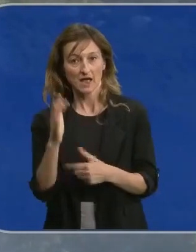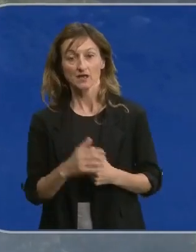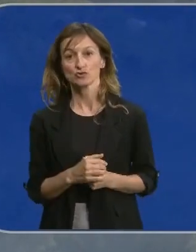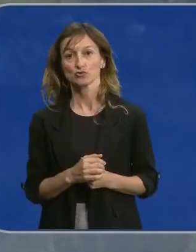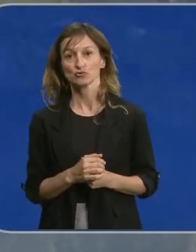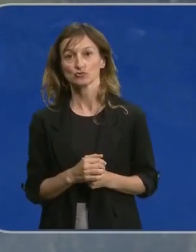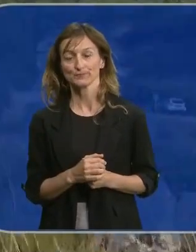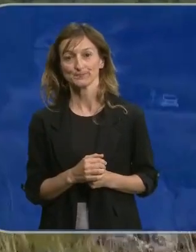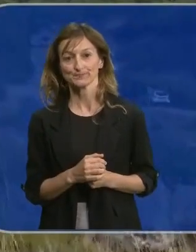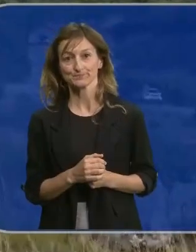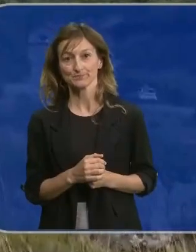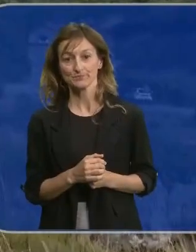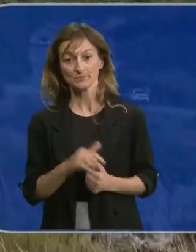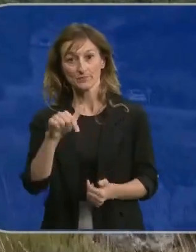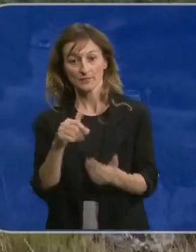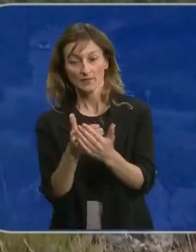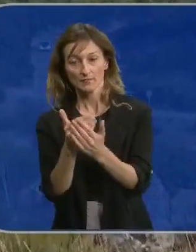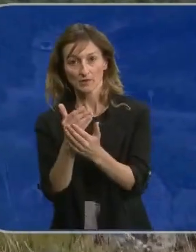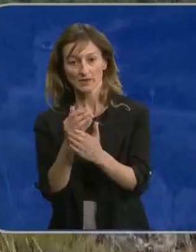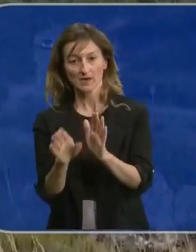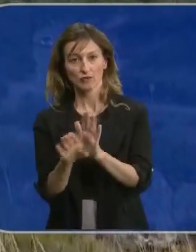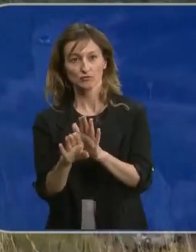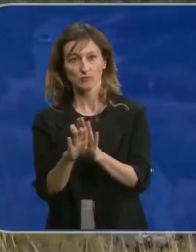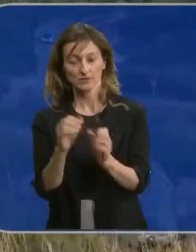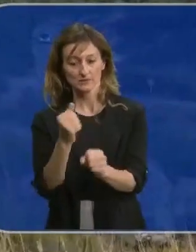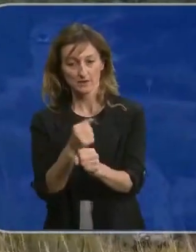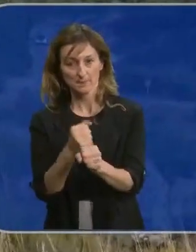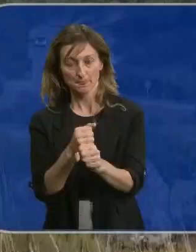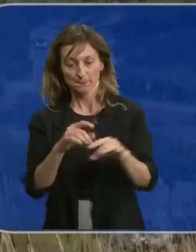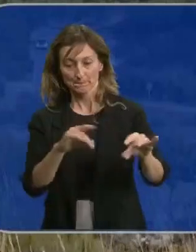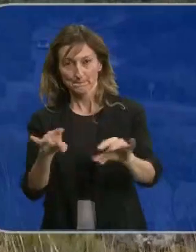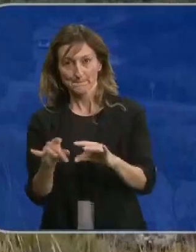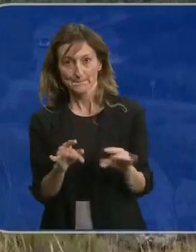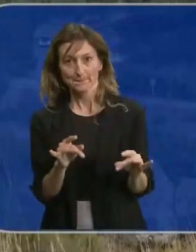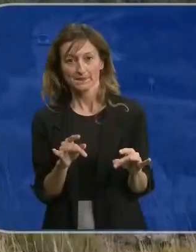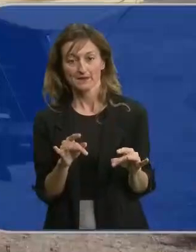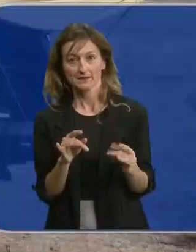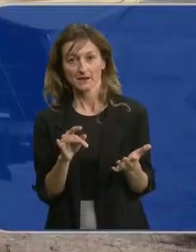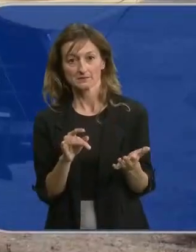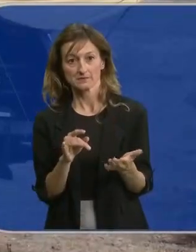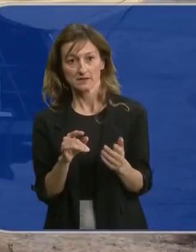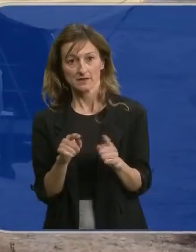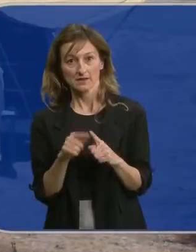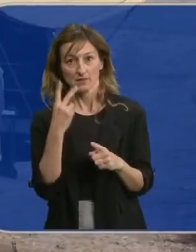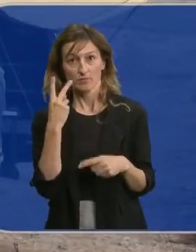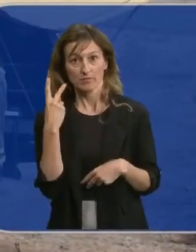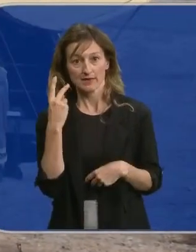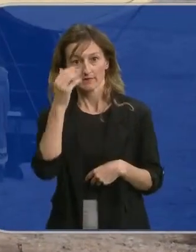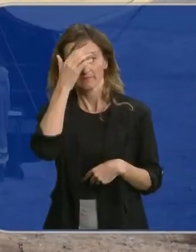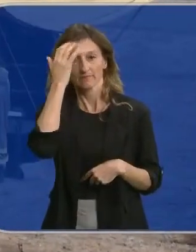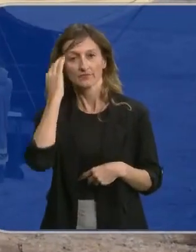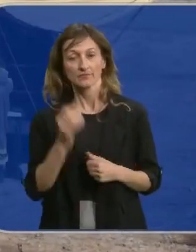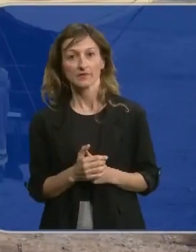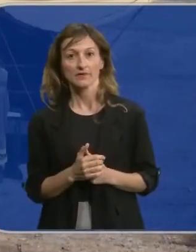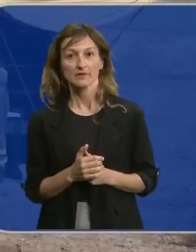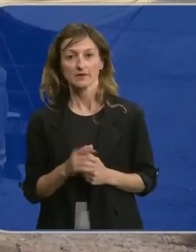habitantes de este pueblo hoy por la mañana han continuado los trabajos tanto por la tierra donde las patrullas terrestres están sujetando la cabeza del